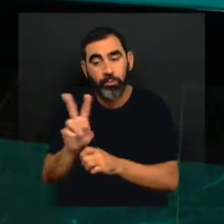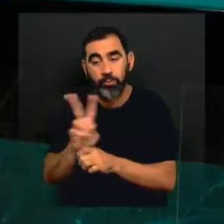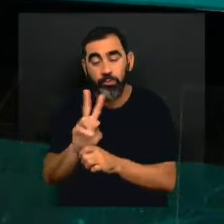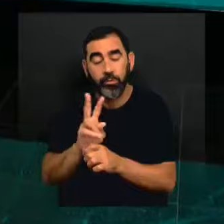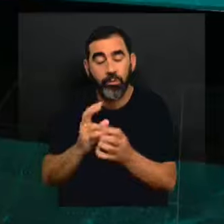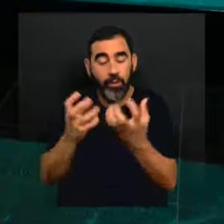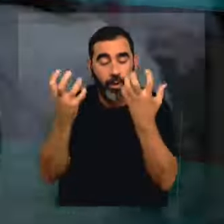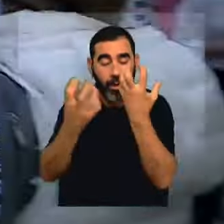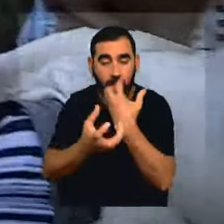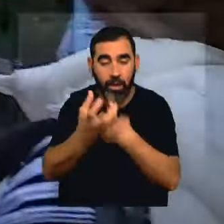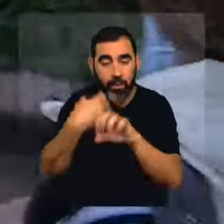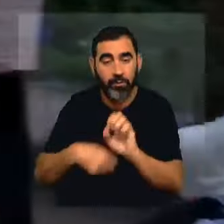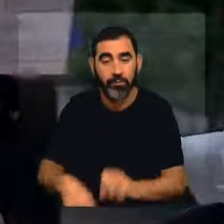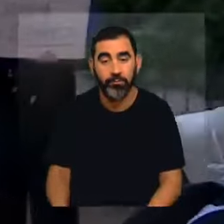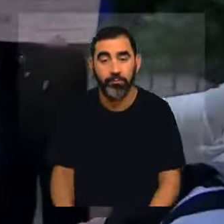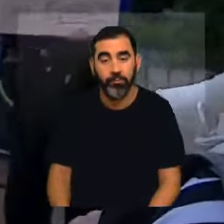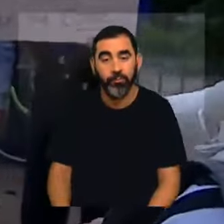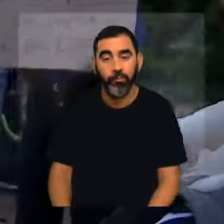la